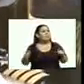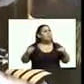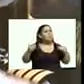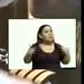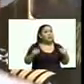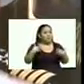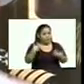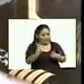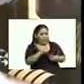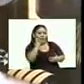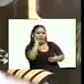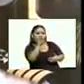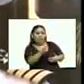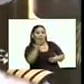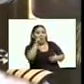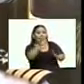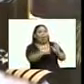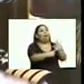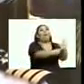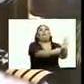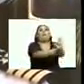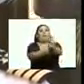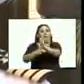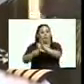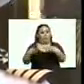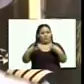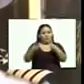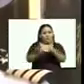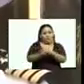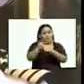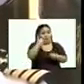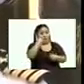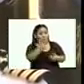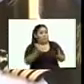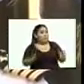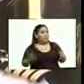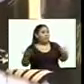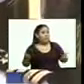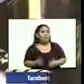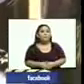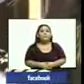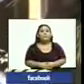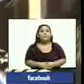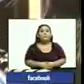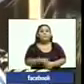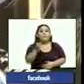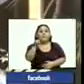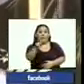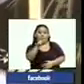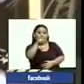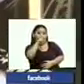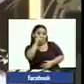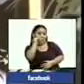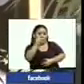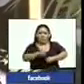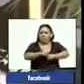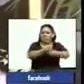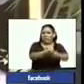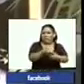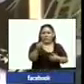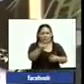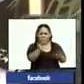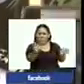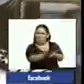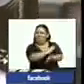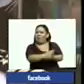lo que ya les dije yo, que los expuso ante la sociedad. Si esto no hubiera sucedido, de que ellos se han manifestado que no andan en